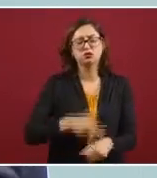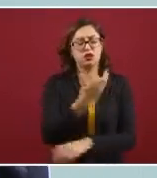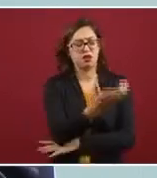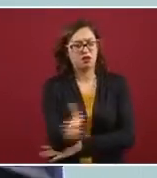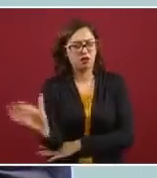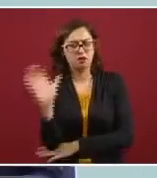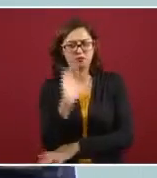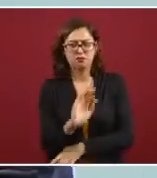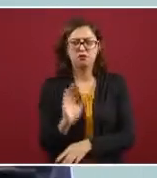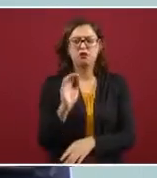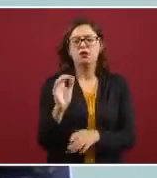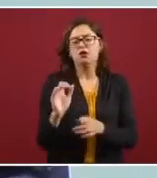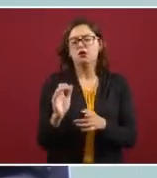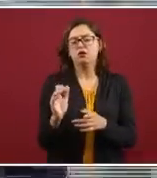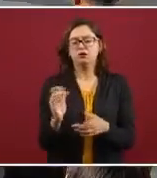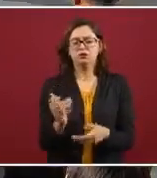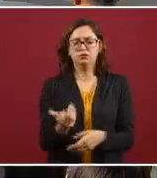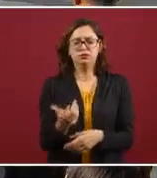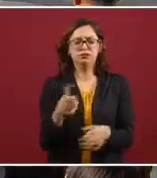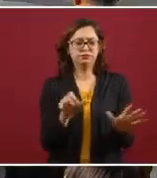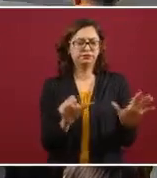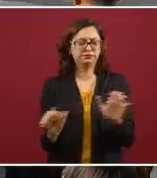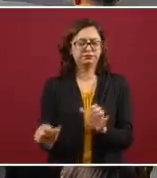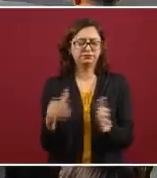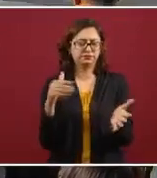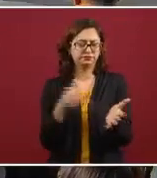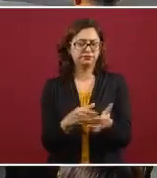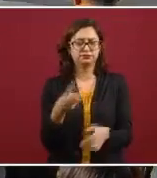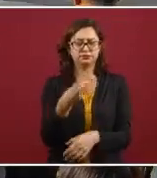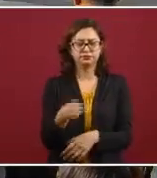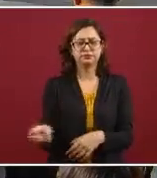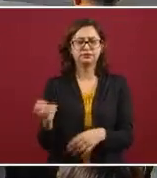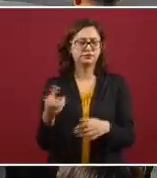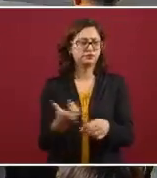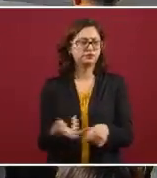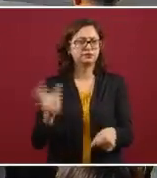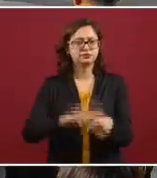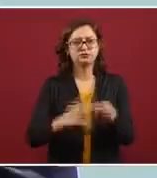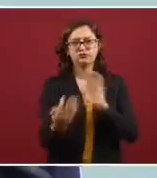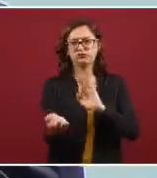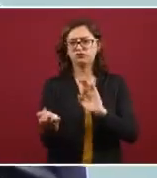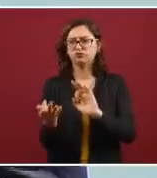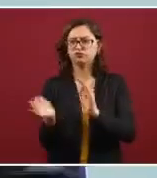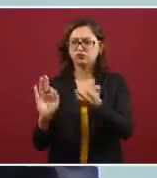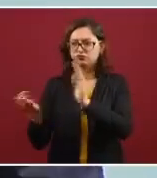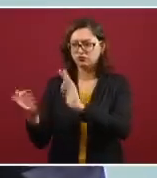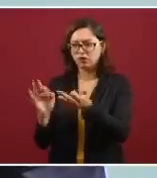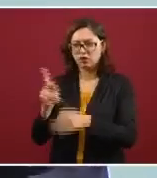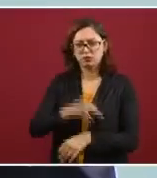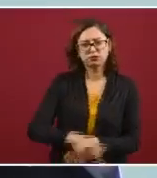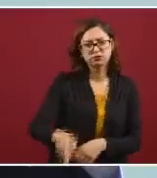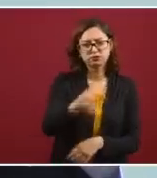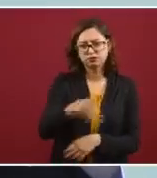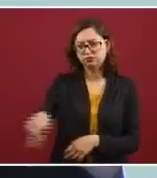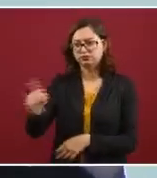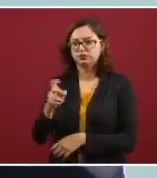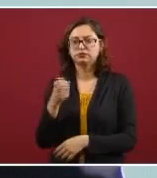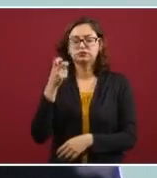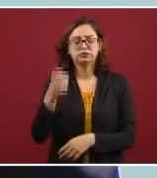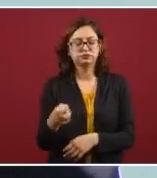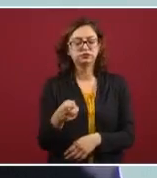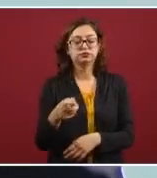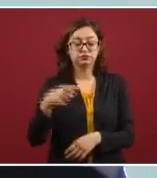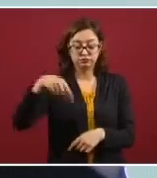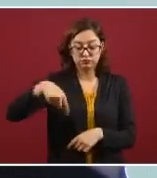rurales, cerca de 3.600 unidades médicas rurales, y ahí fue a donde estuvimos desde julio